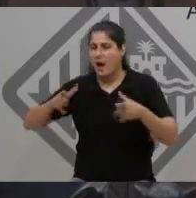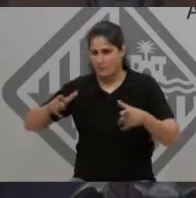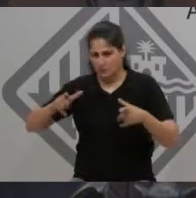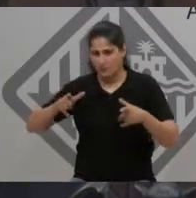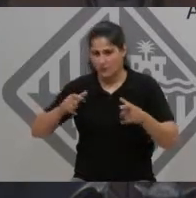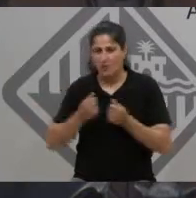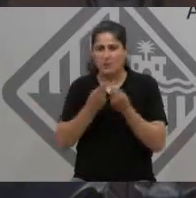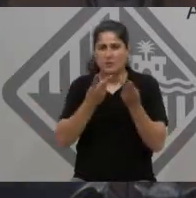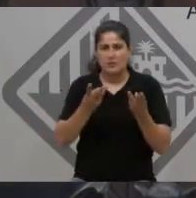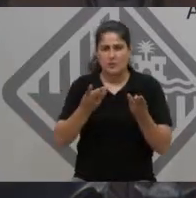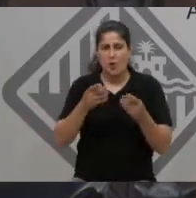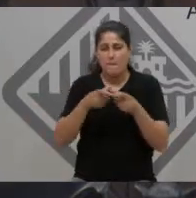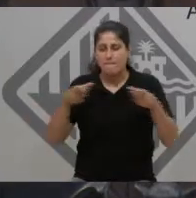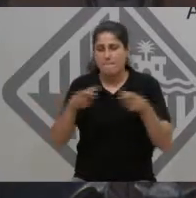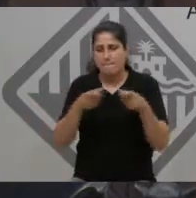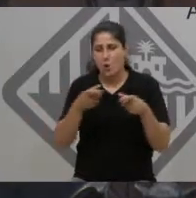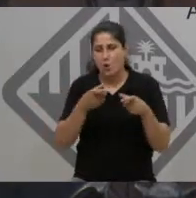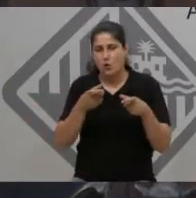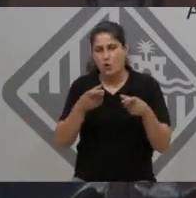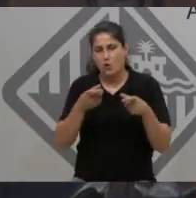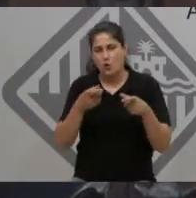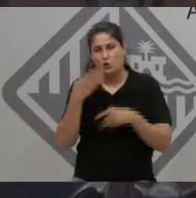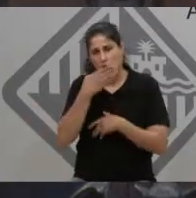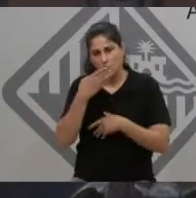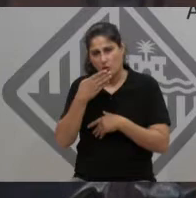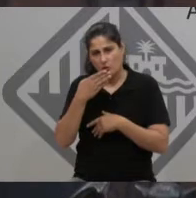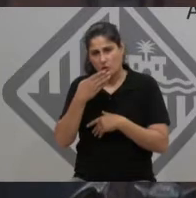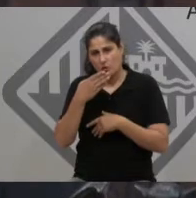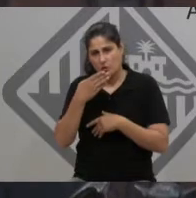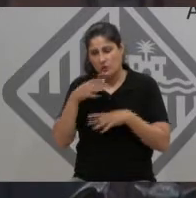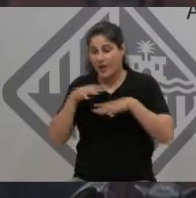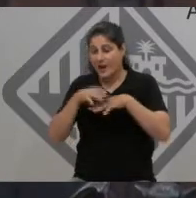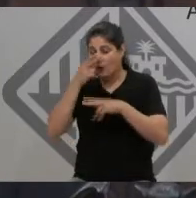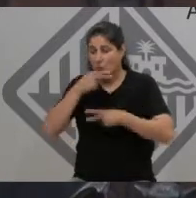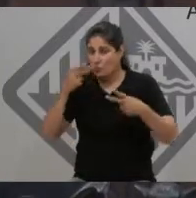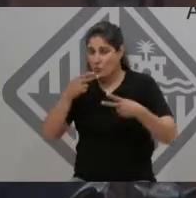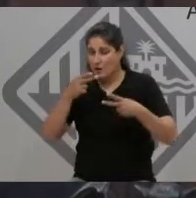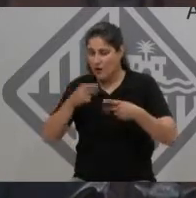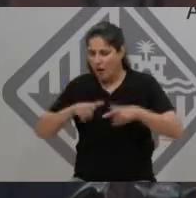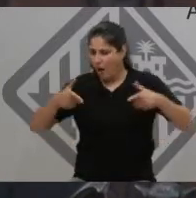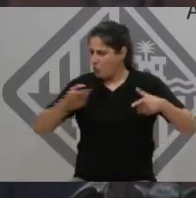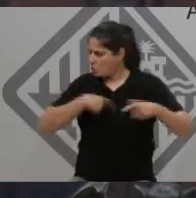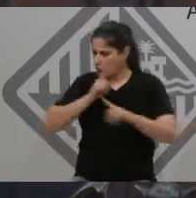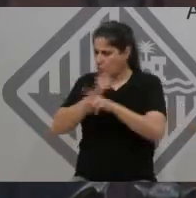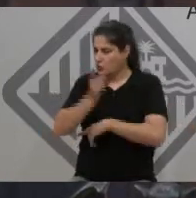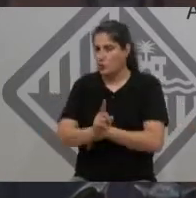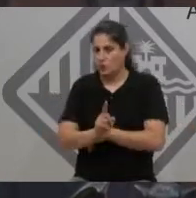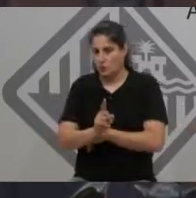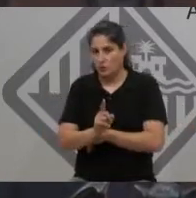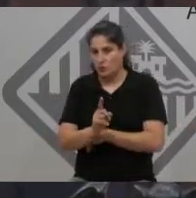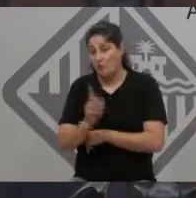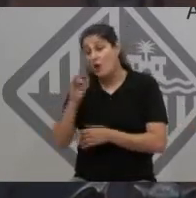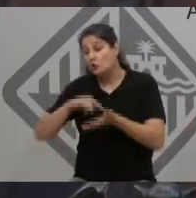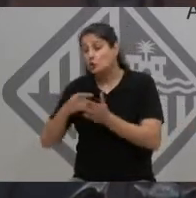de las bases del bono escolar. No estamos en contra de que se amplíe la red pública de escoletas. Pero como usted ha dicho, como esto no es una solución a corto